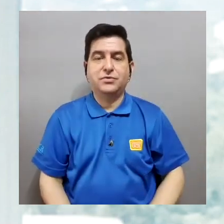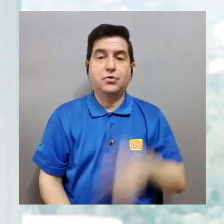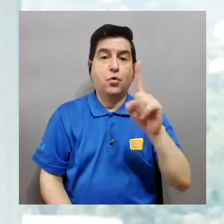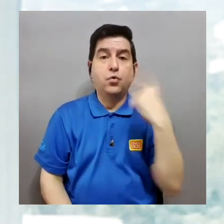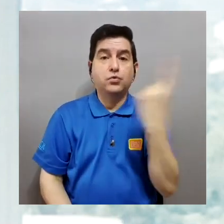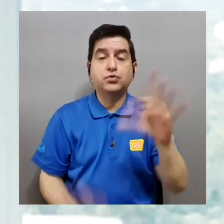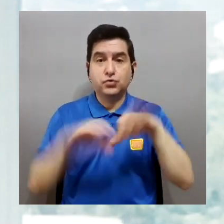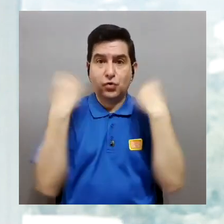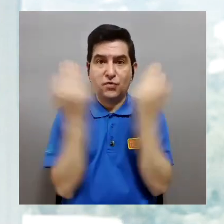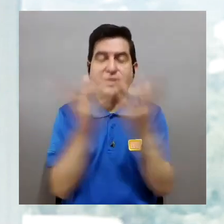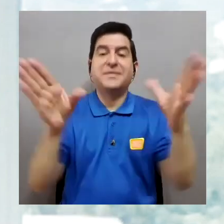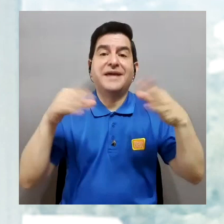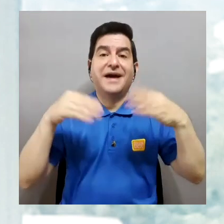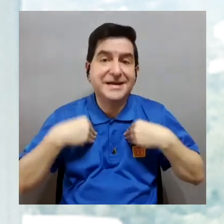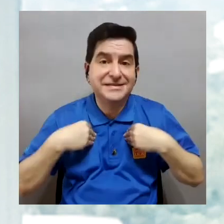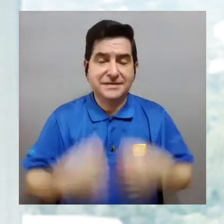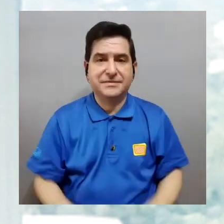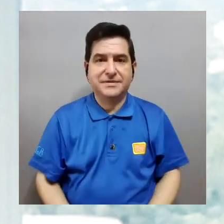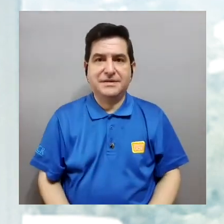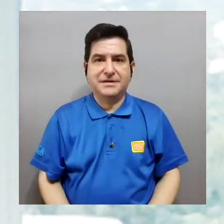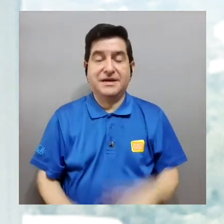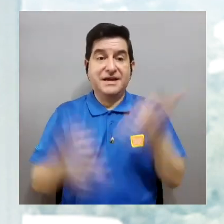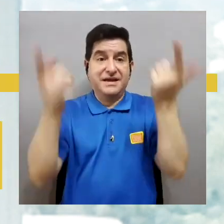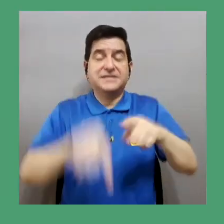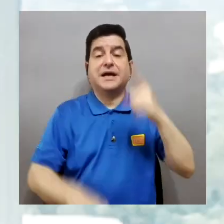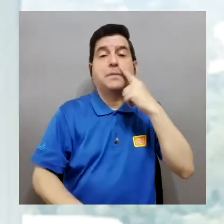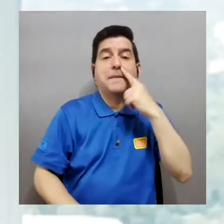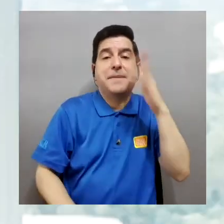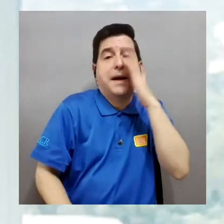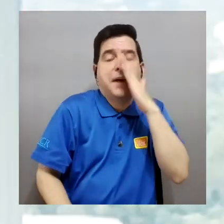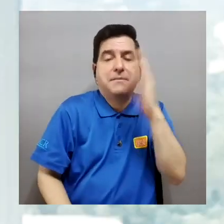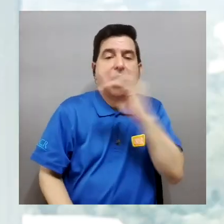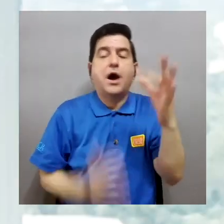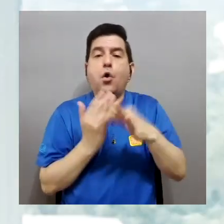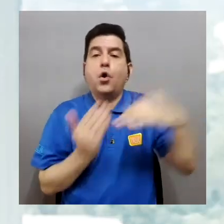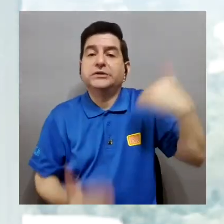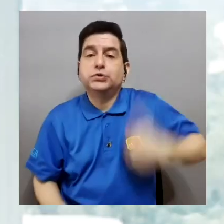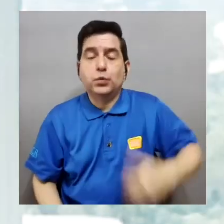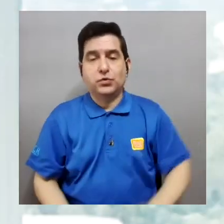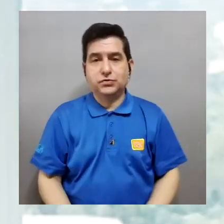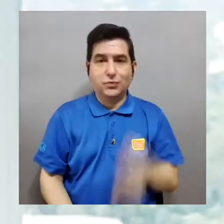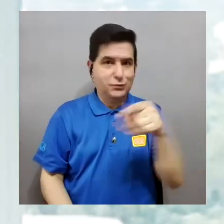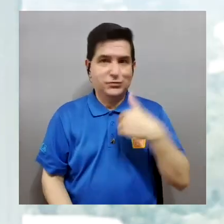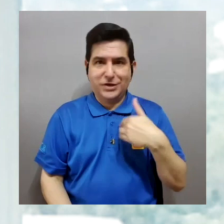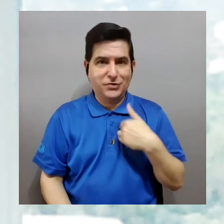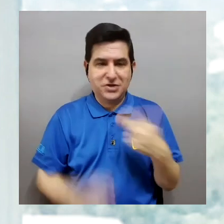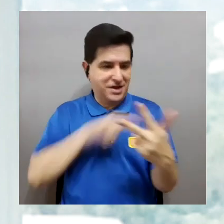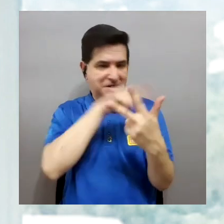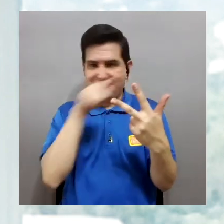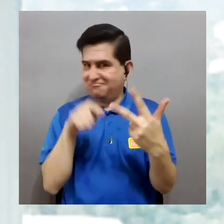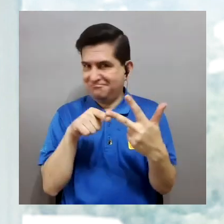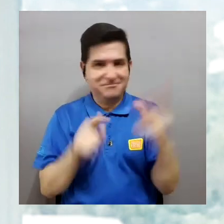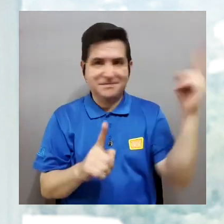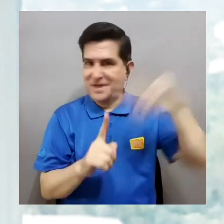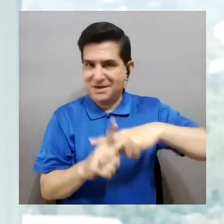solo un familiar lo que te aceptan. Y familiar se aceptan papá, mamá o esposo. Si no tenés alguno de